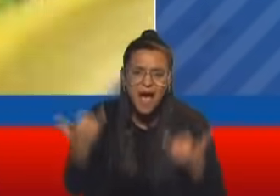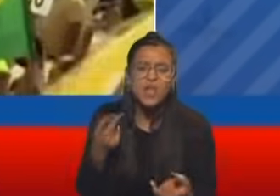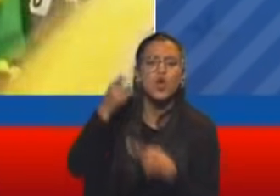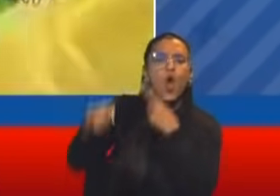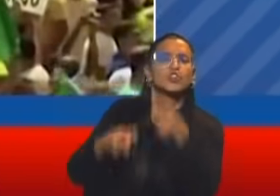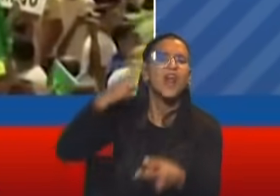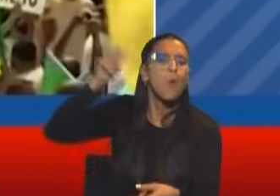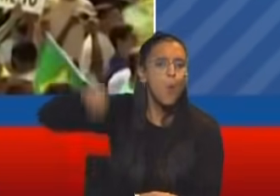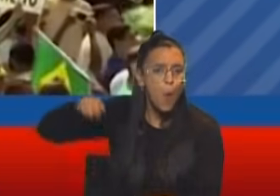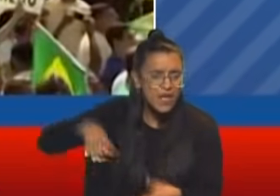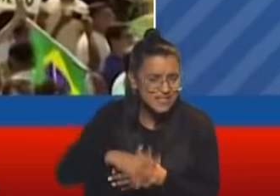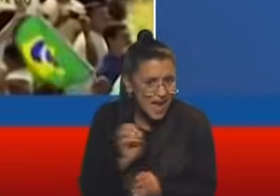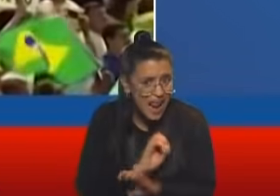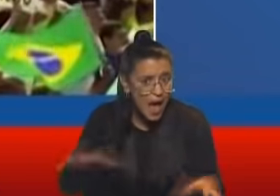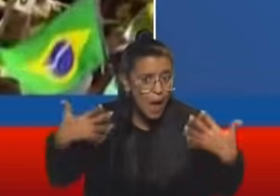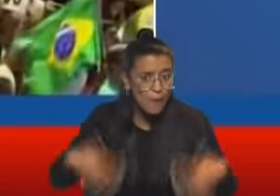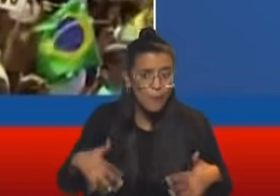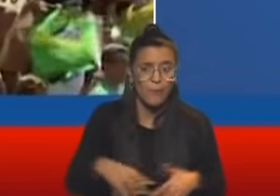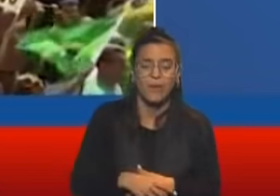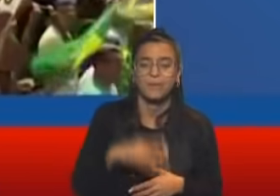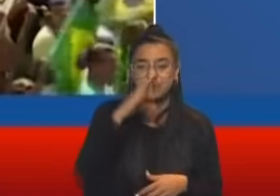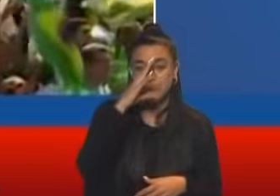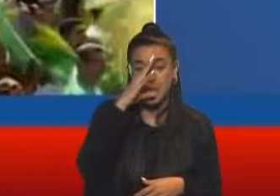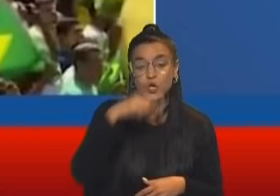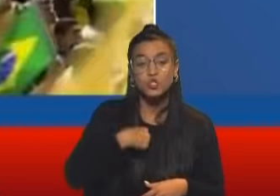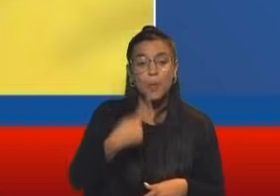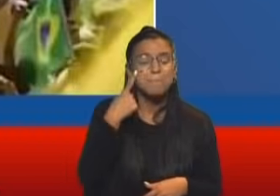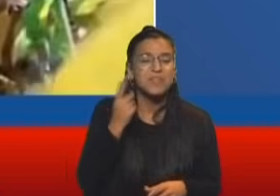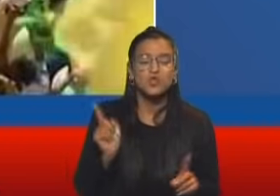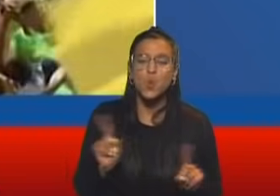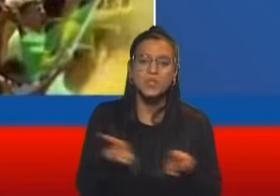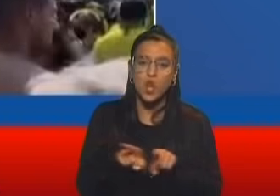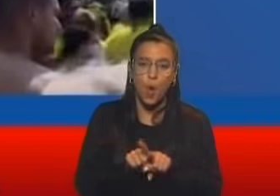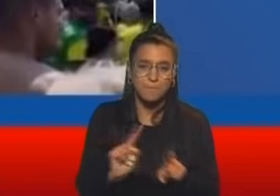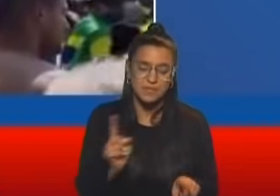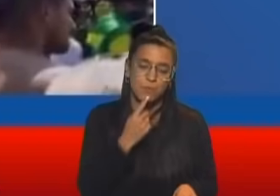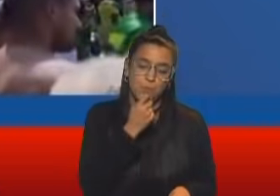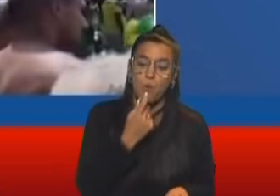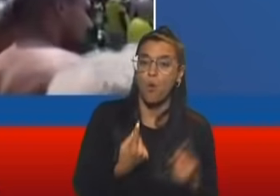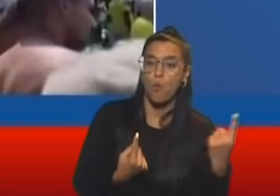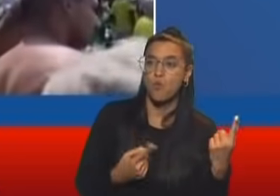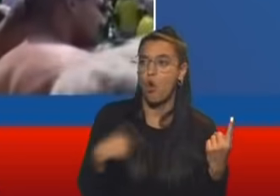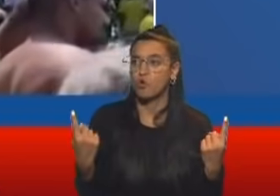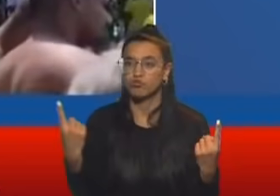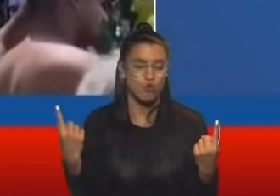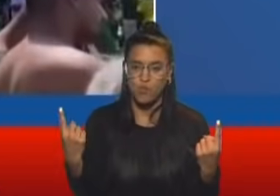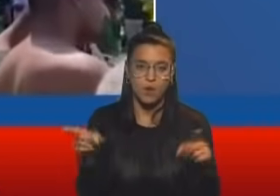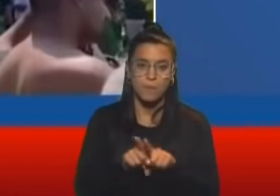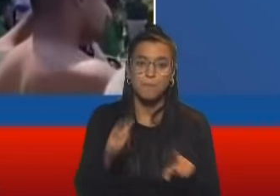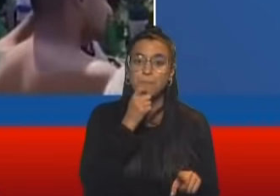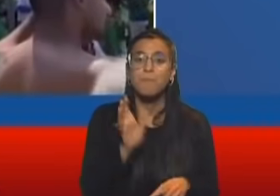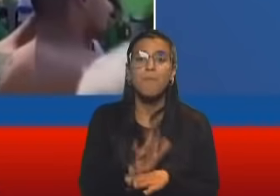jueces. Realmente es muy grave lo que está pasando. No, sí. Lo que yo creo es que no es lo mismo uno que otro. Bolsonaro actúa como